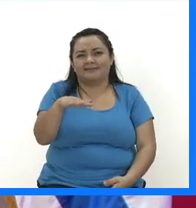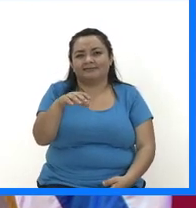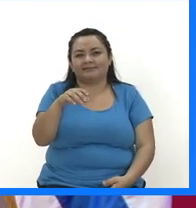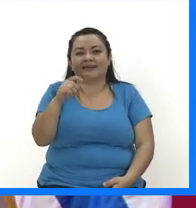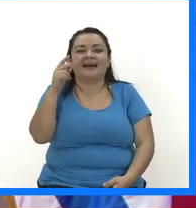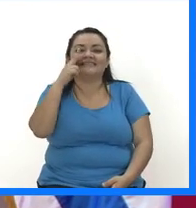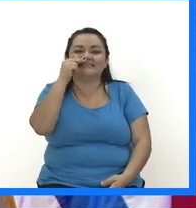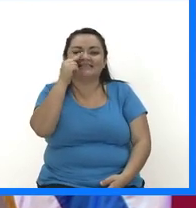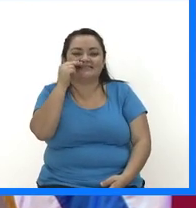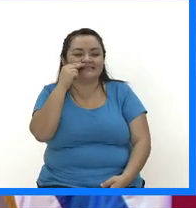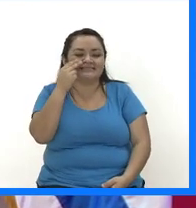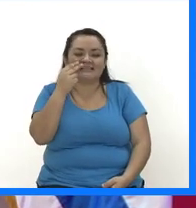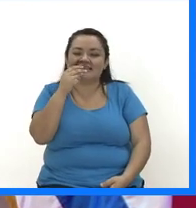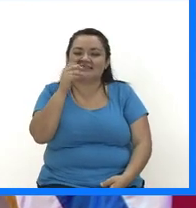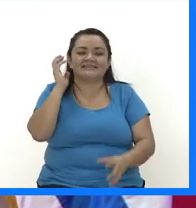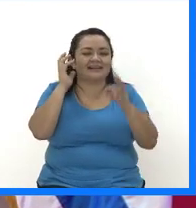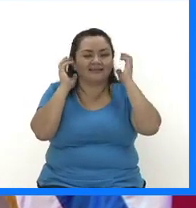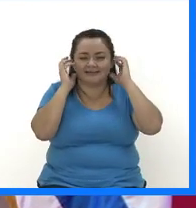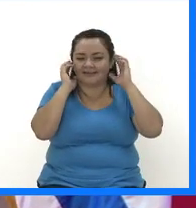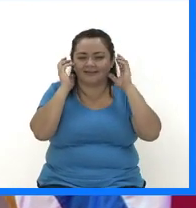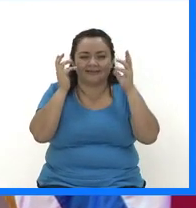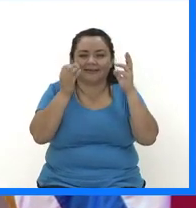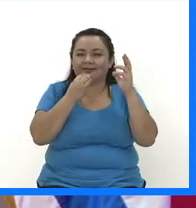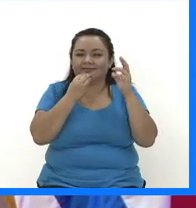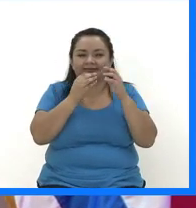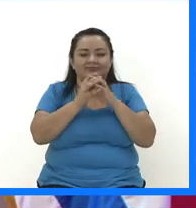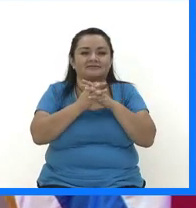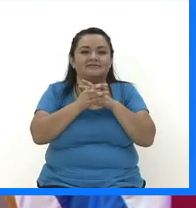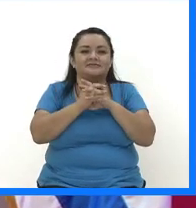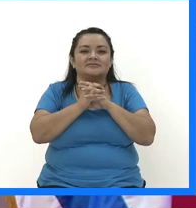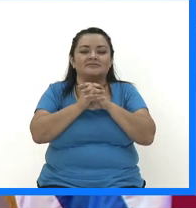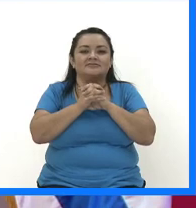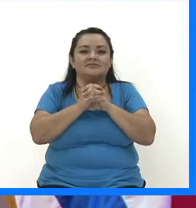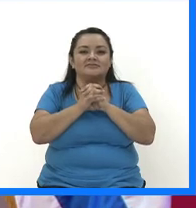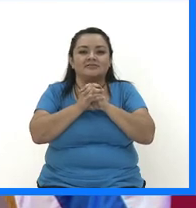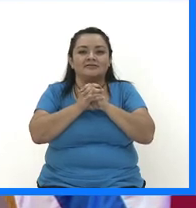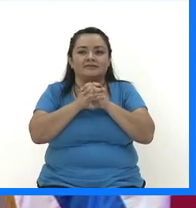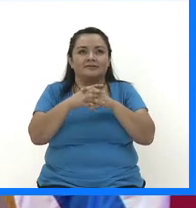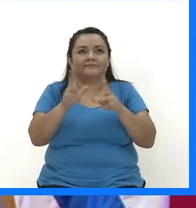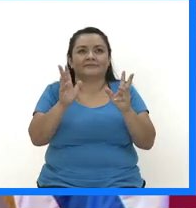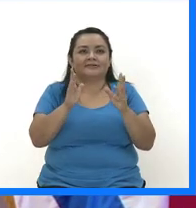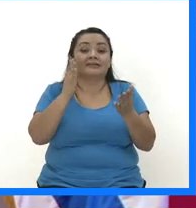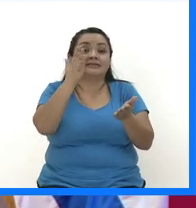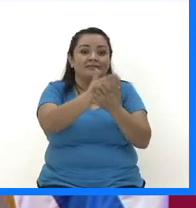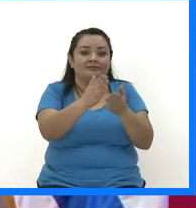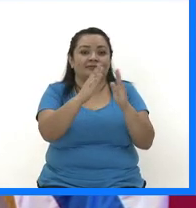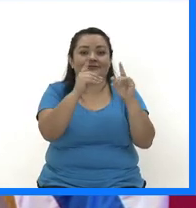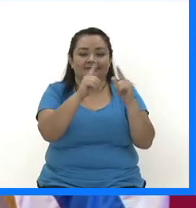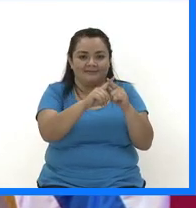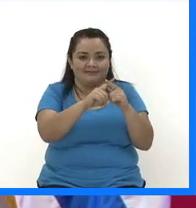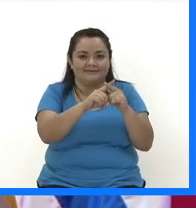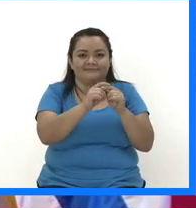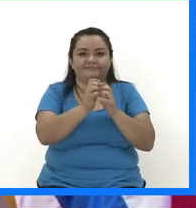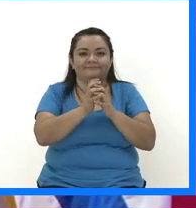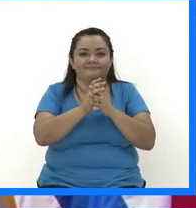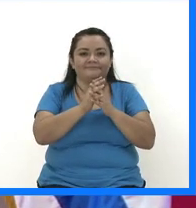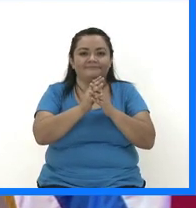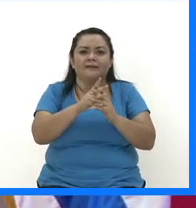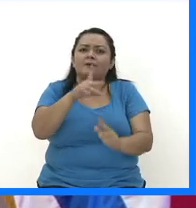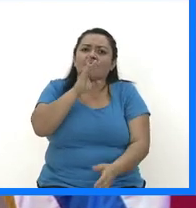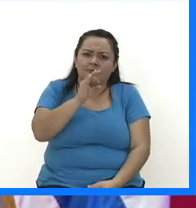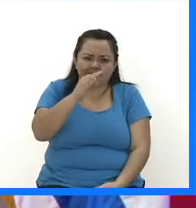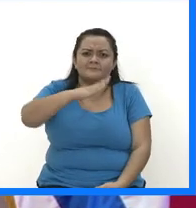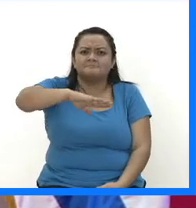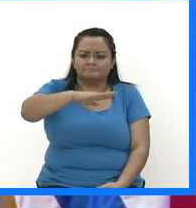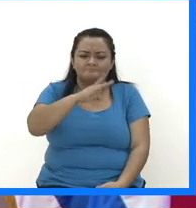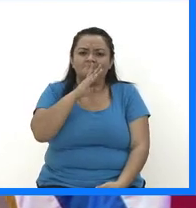de chistes de la radio veda de los abuelitos y me acordamos de repente hermanos llegamos a la iglesia donde me voy a predicar tiene humilde